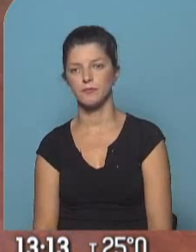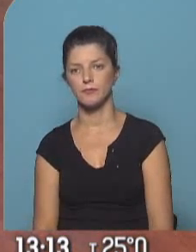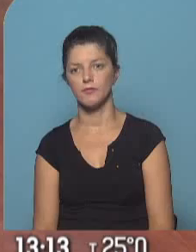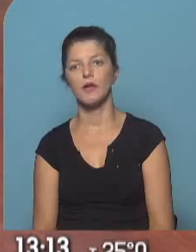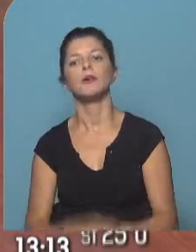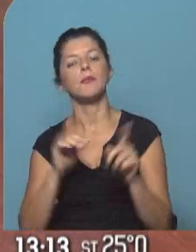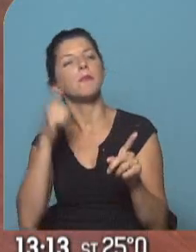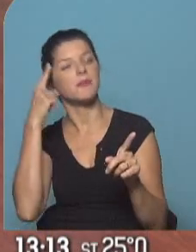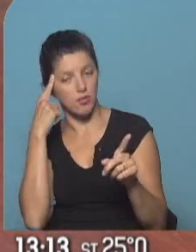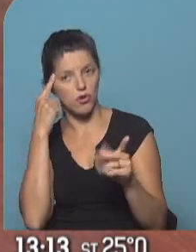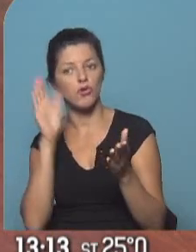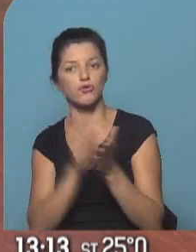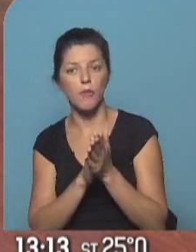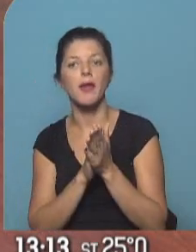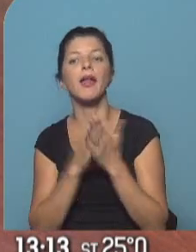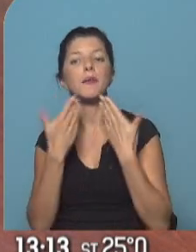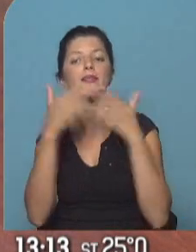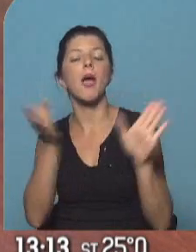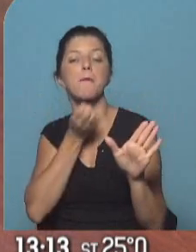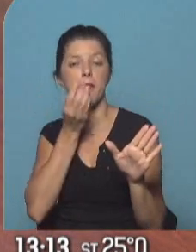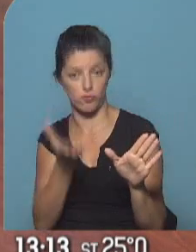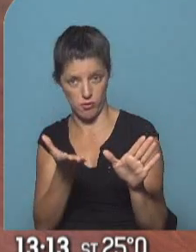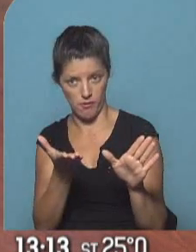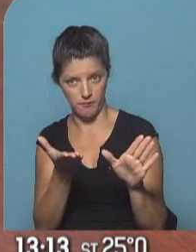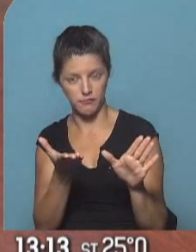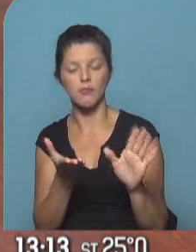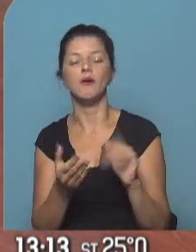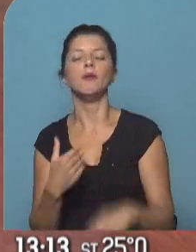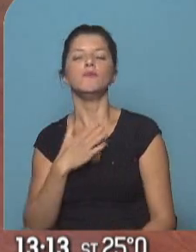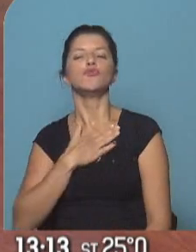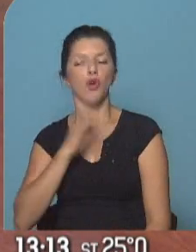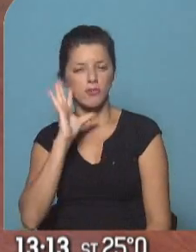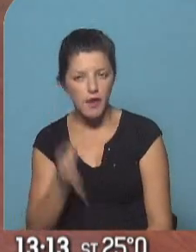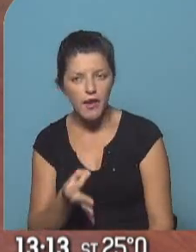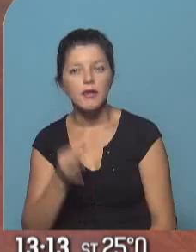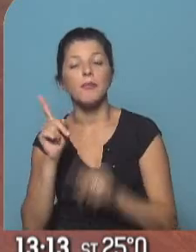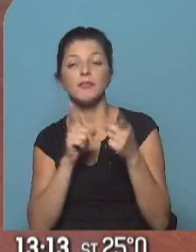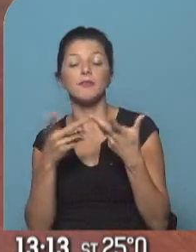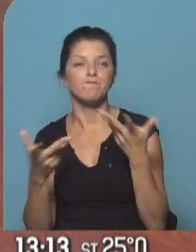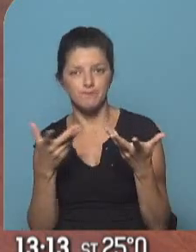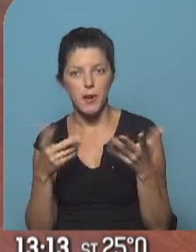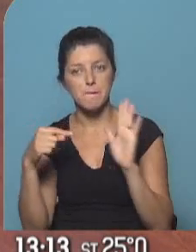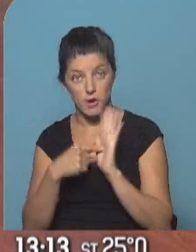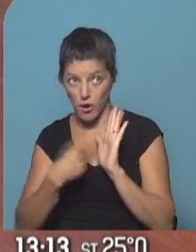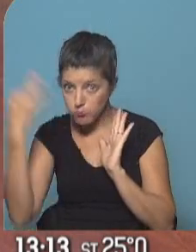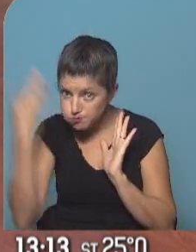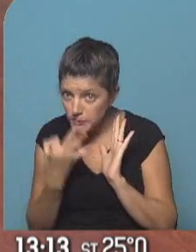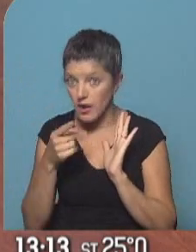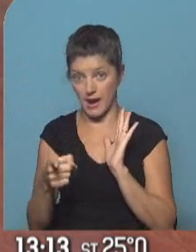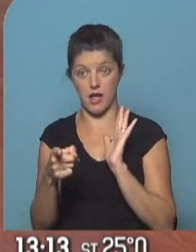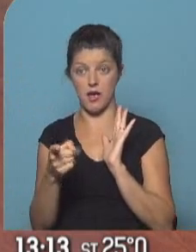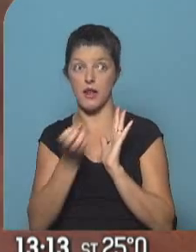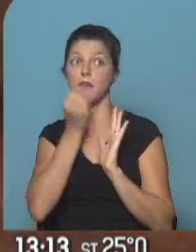de expresión? Que yo sé que es un concepto que muchas veces uno utiliza de manera especulativa, pero en este caso, en concreto, la